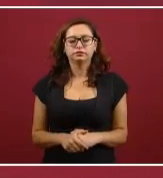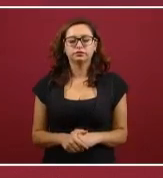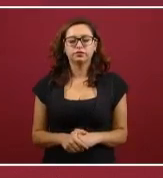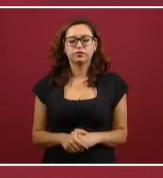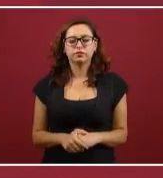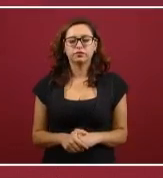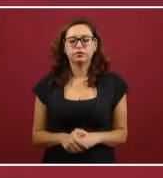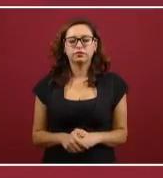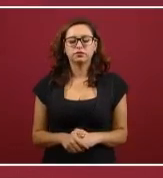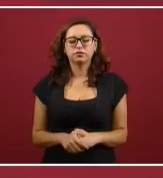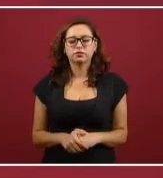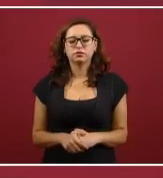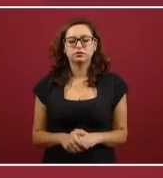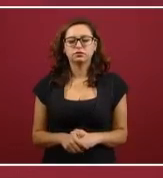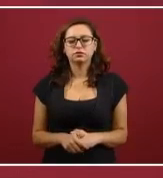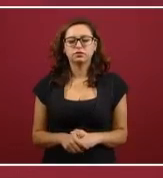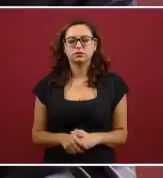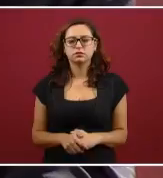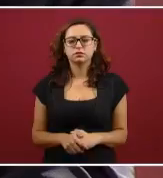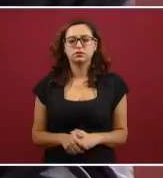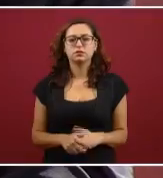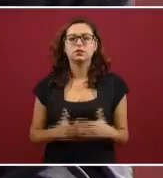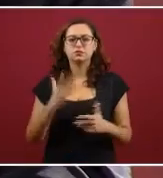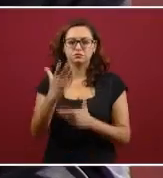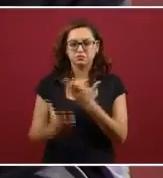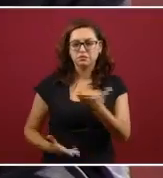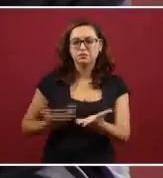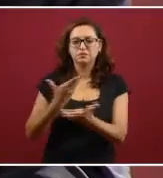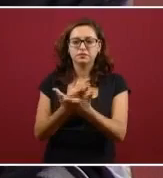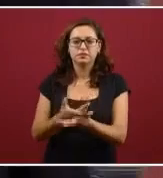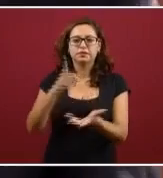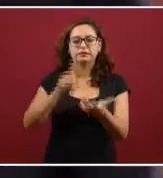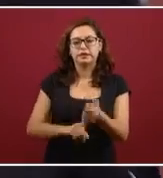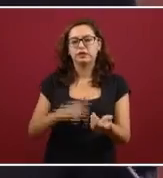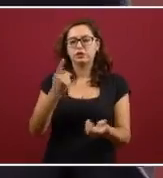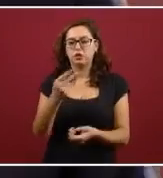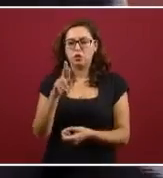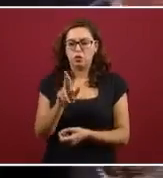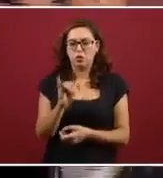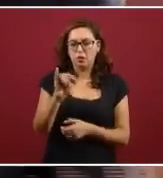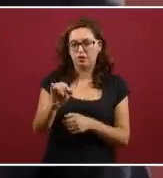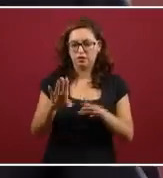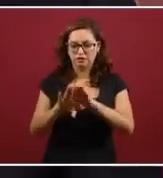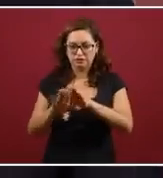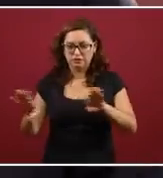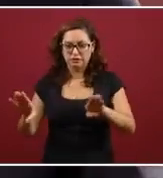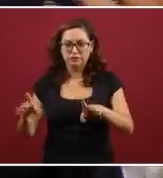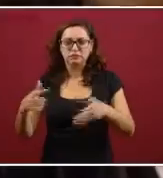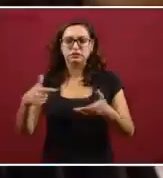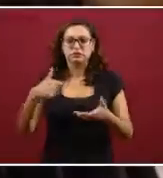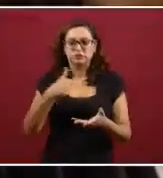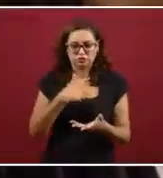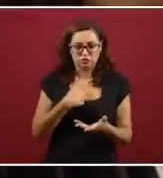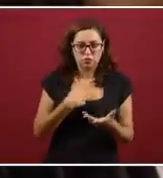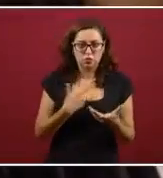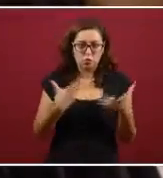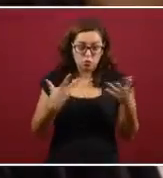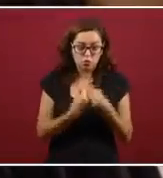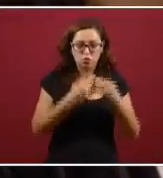hubo una propuesta de democratizar al PRI. Yo venía de trabajar en las comunidades